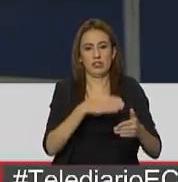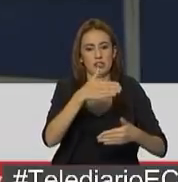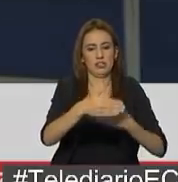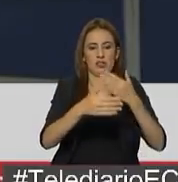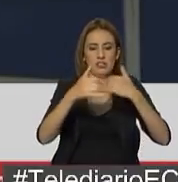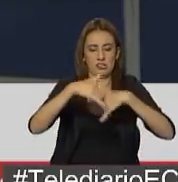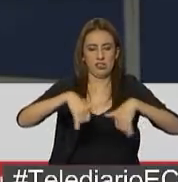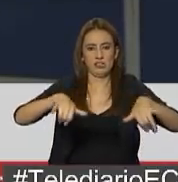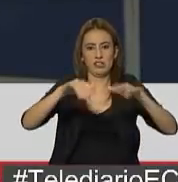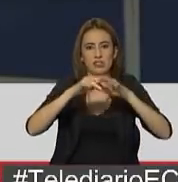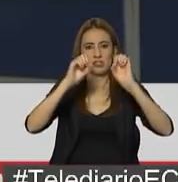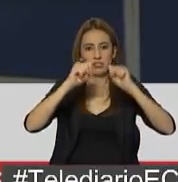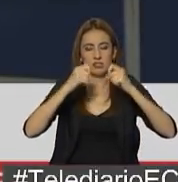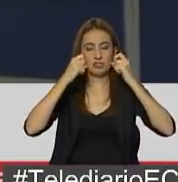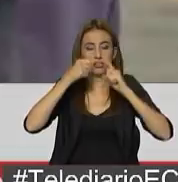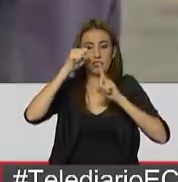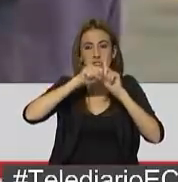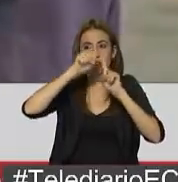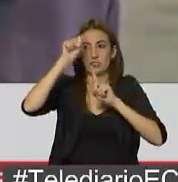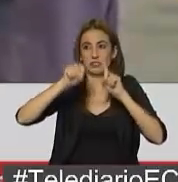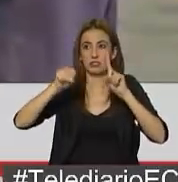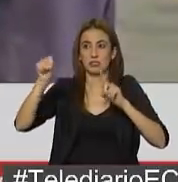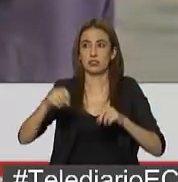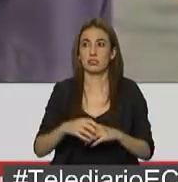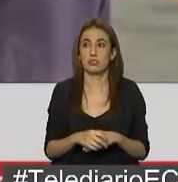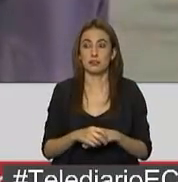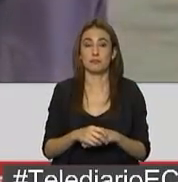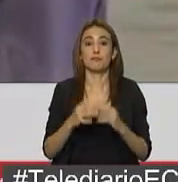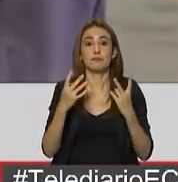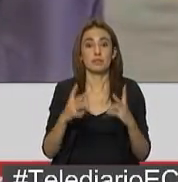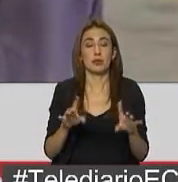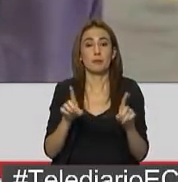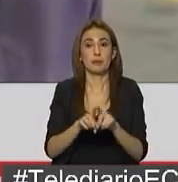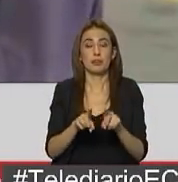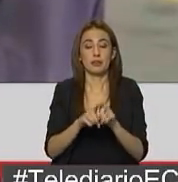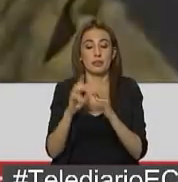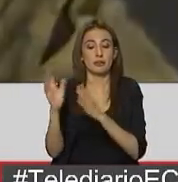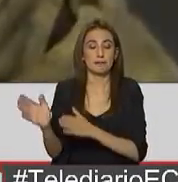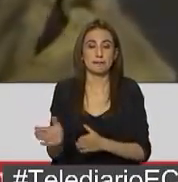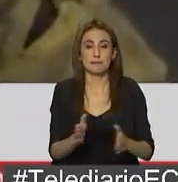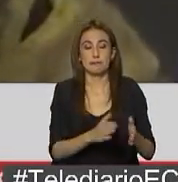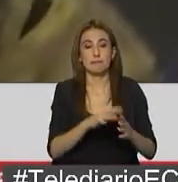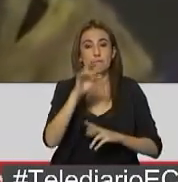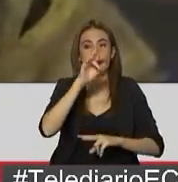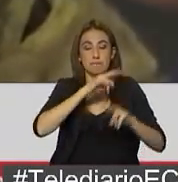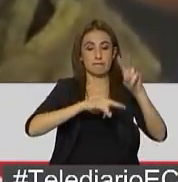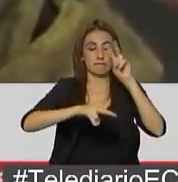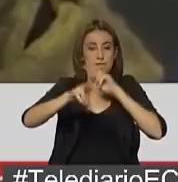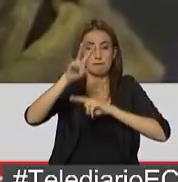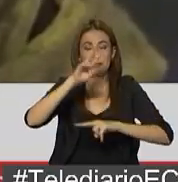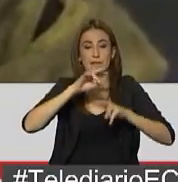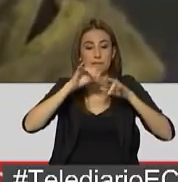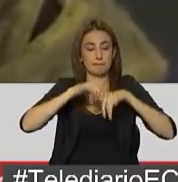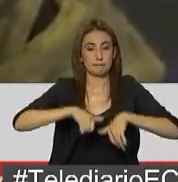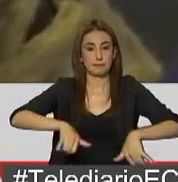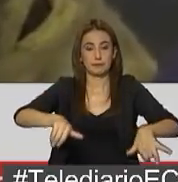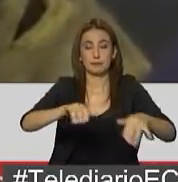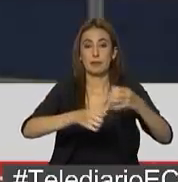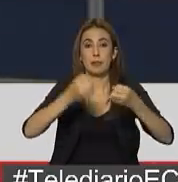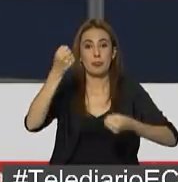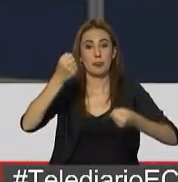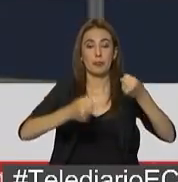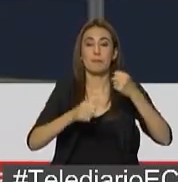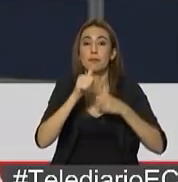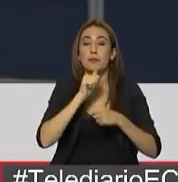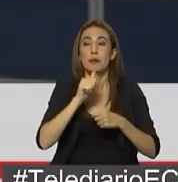efectivamente la aglomeración en el sistema ahora. Tome en cuenta que está suspendida la revisión vehicular en los centros de revisión para los vehículos particulares.